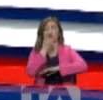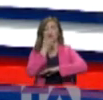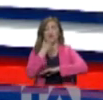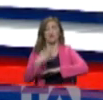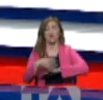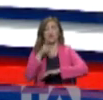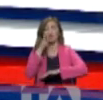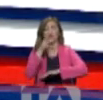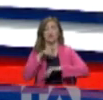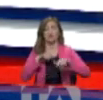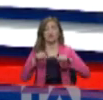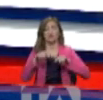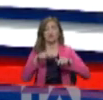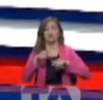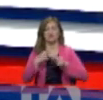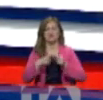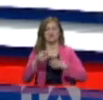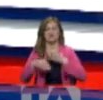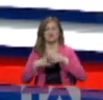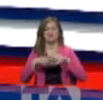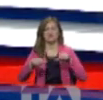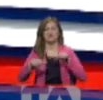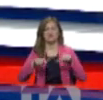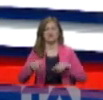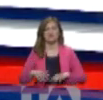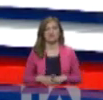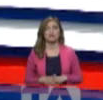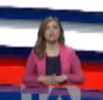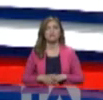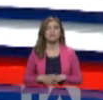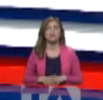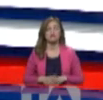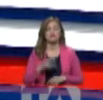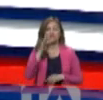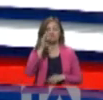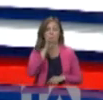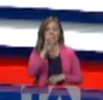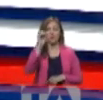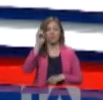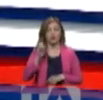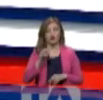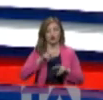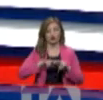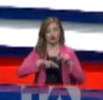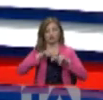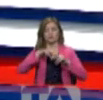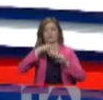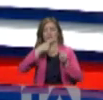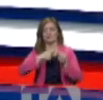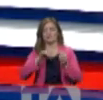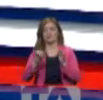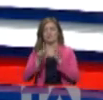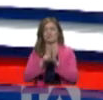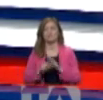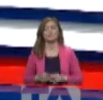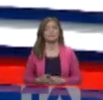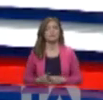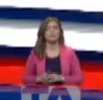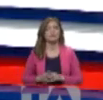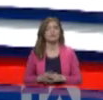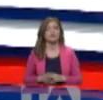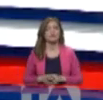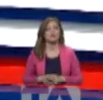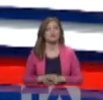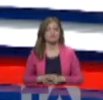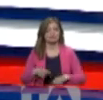en cualquier parte de Quito. Y es que no hay ningún control. Cerca del 70% de las construcciones en Quito son ilegales. Y que haya